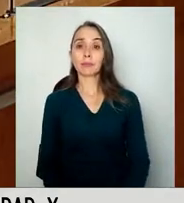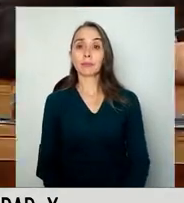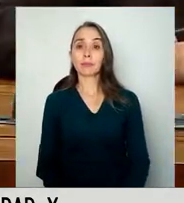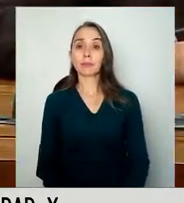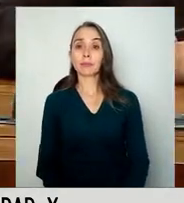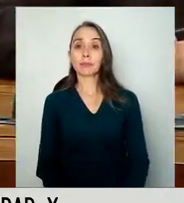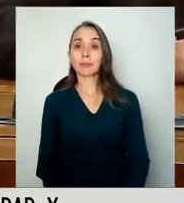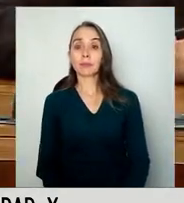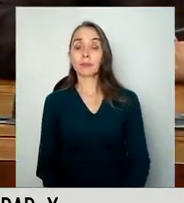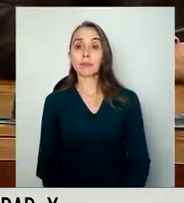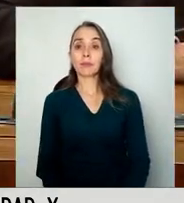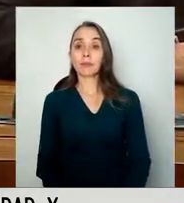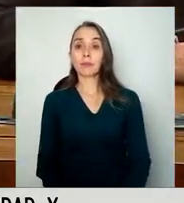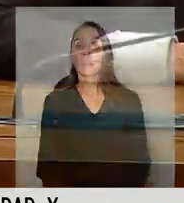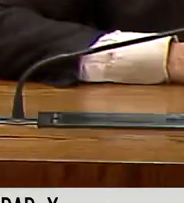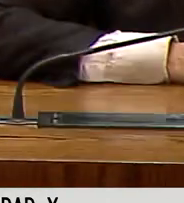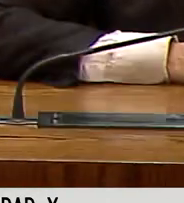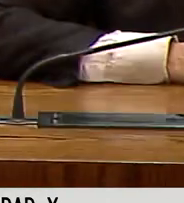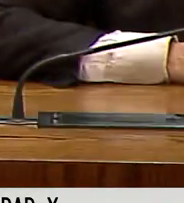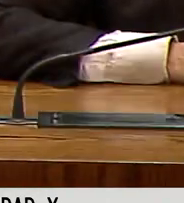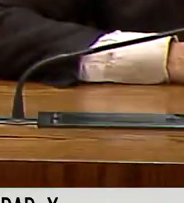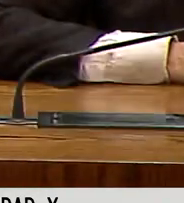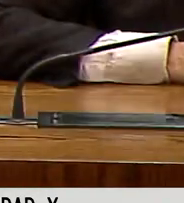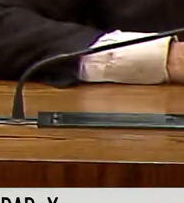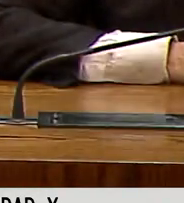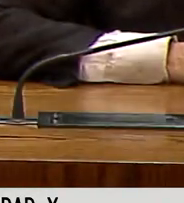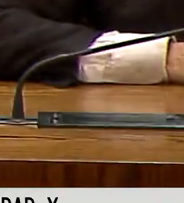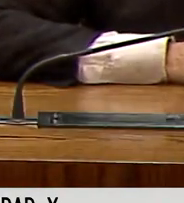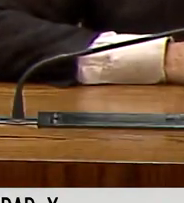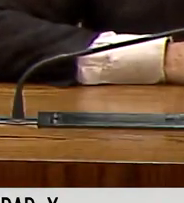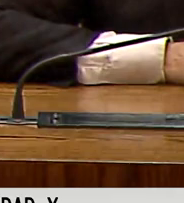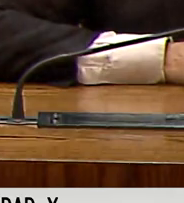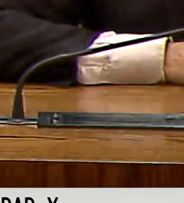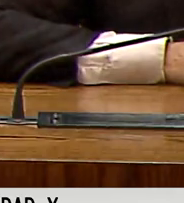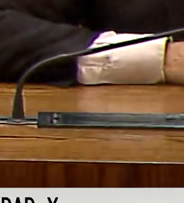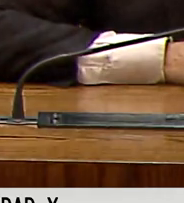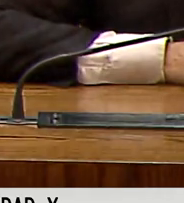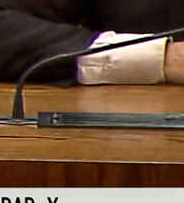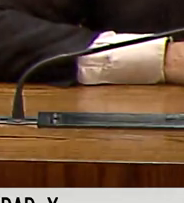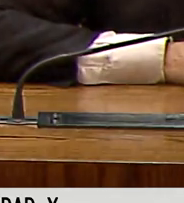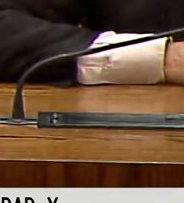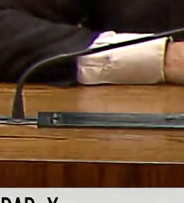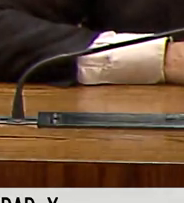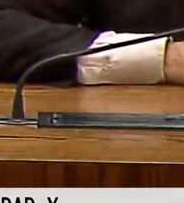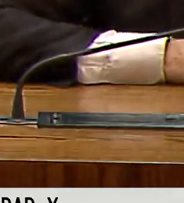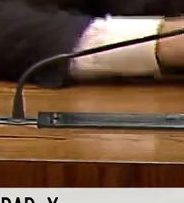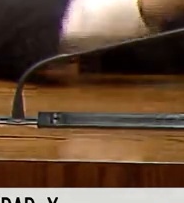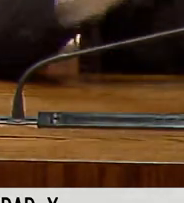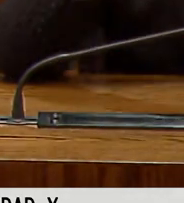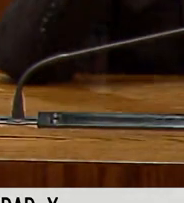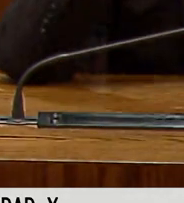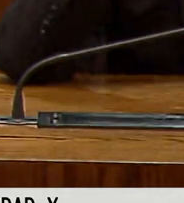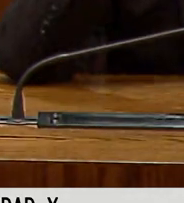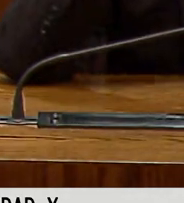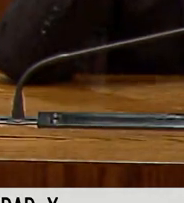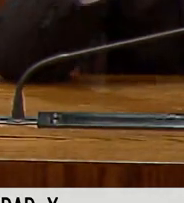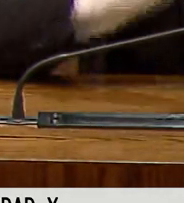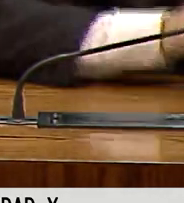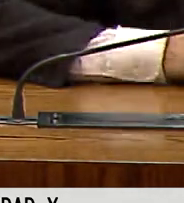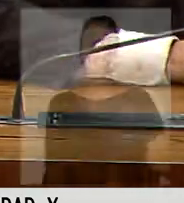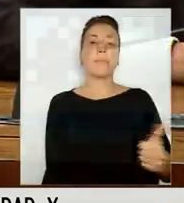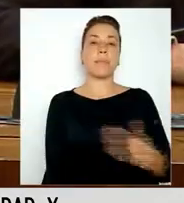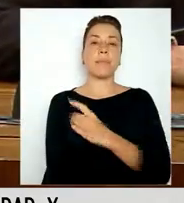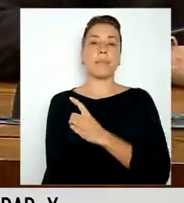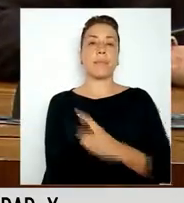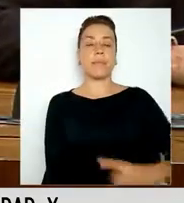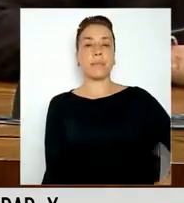ahí sí bueno Muchas gracias presidenta por su intermedio dirigirme a todos los diputados y diputadas señalar